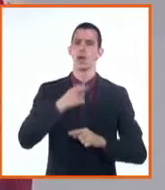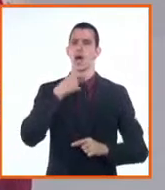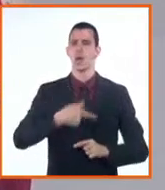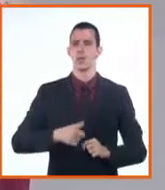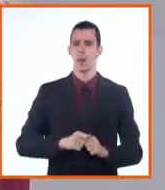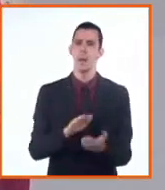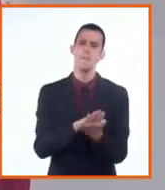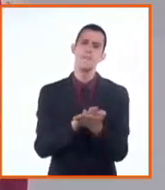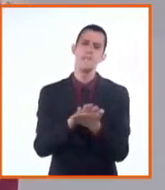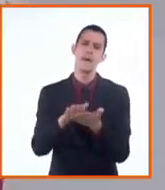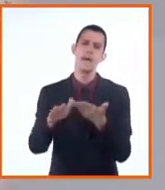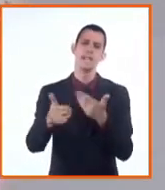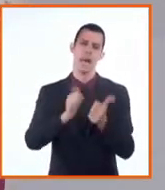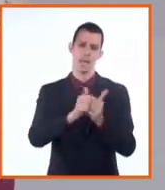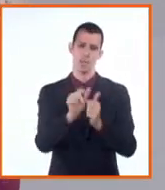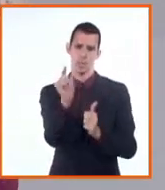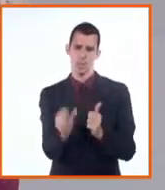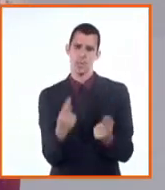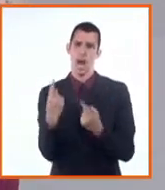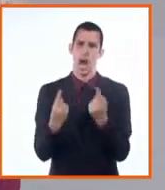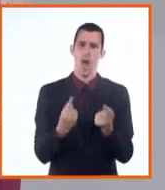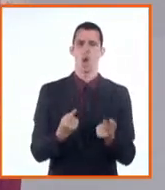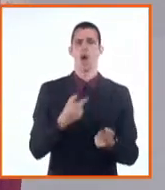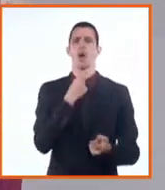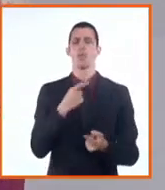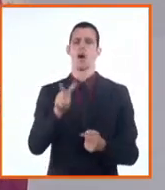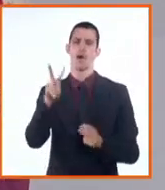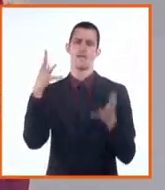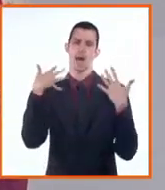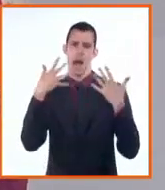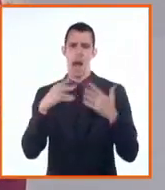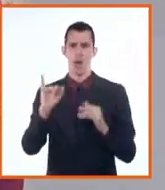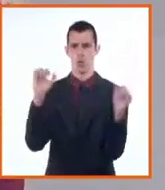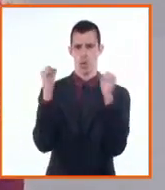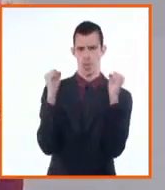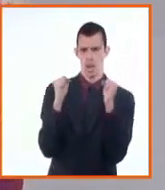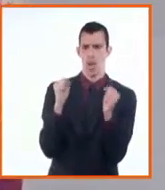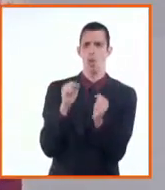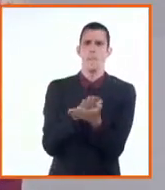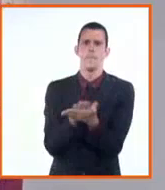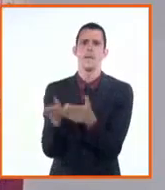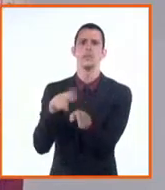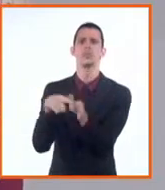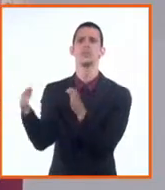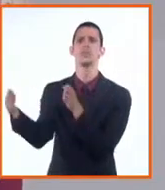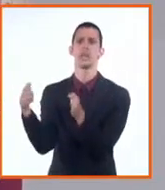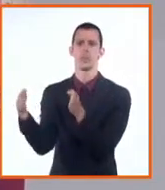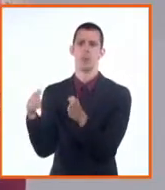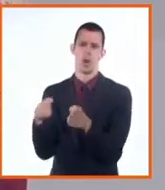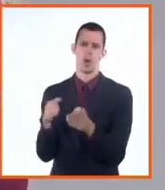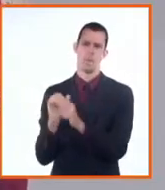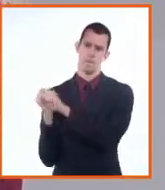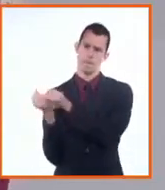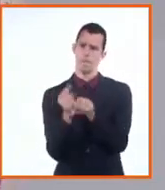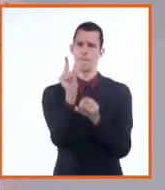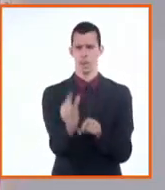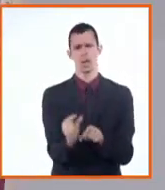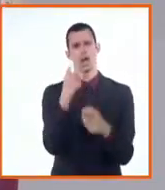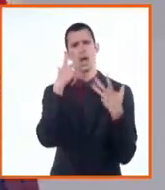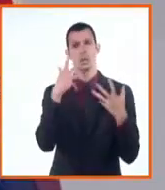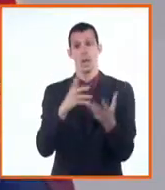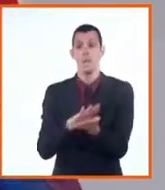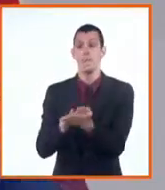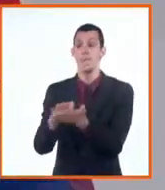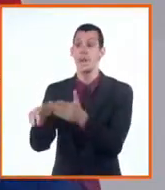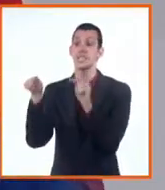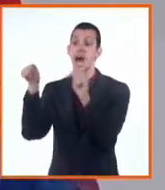de Liga de verano de liga de invierno vamos a mantener esa estrategia porque es algo medular para nosotros el tema de la contratación lo que significa para